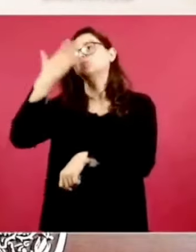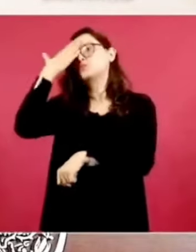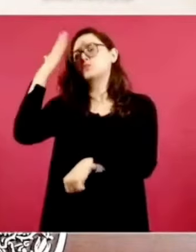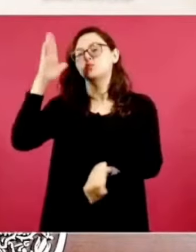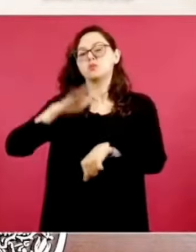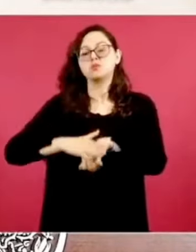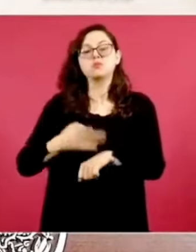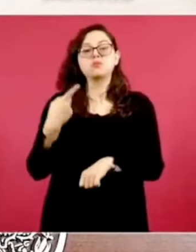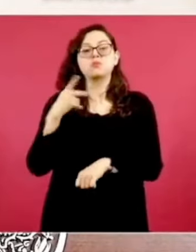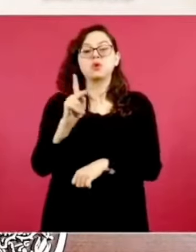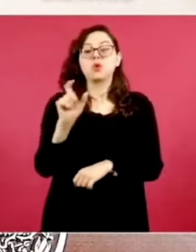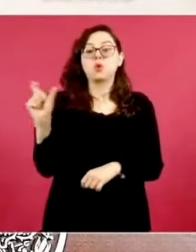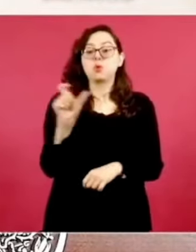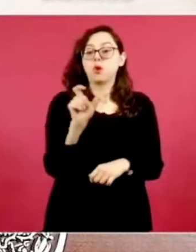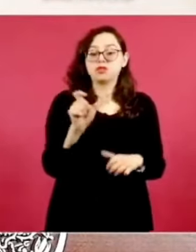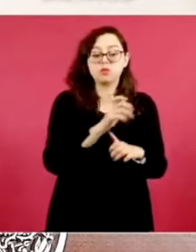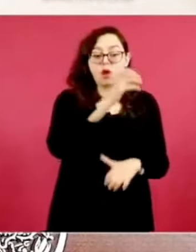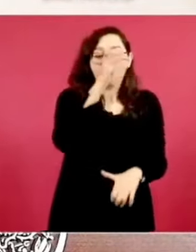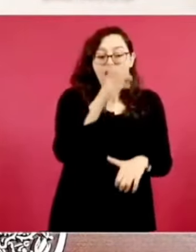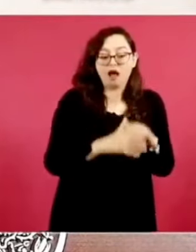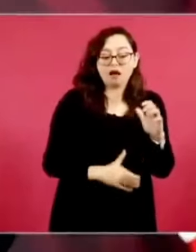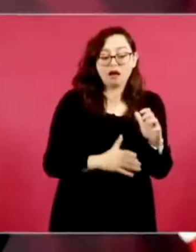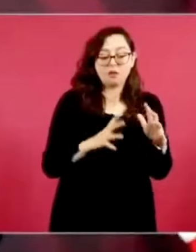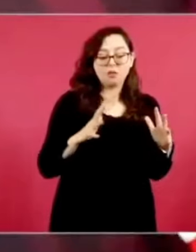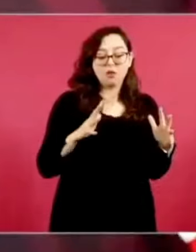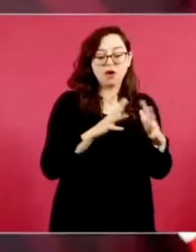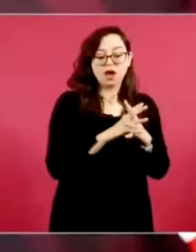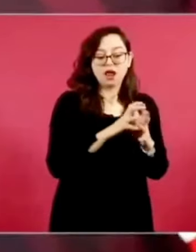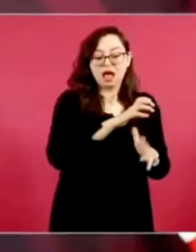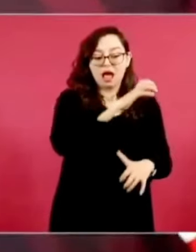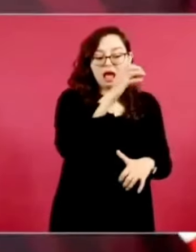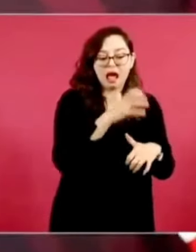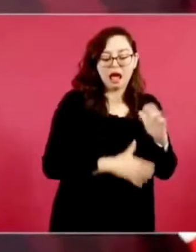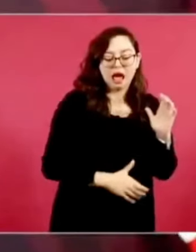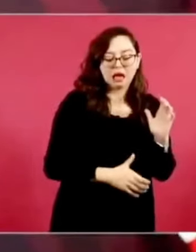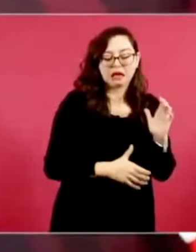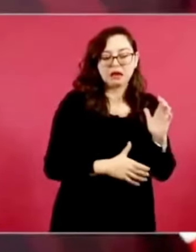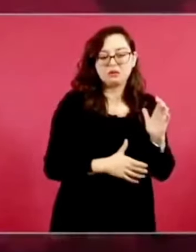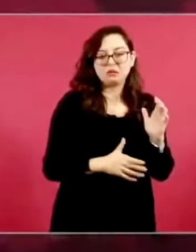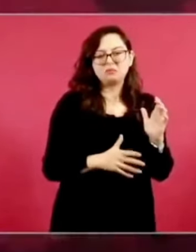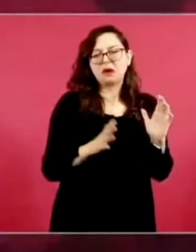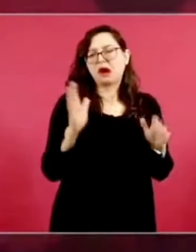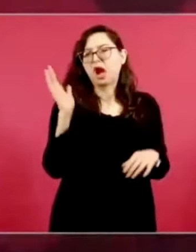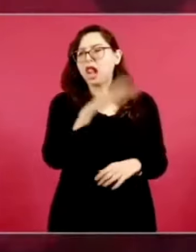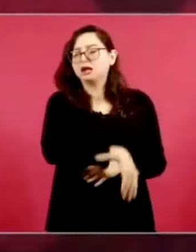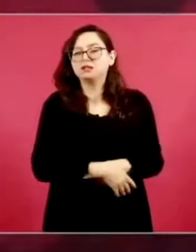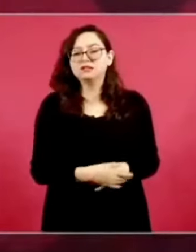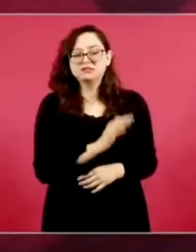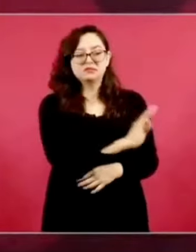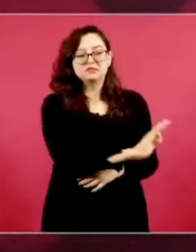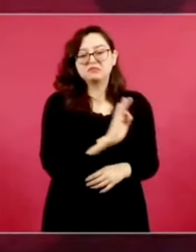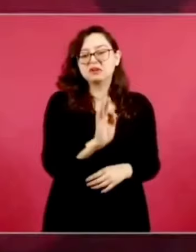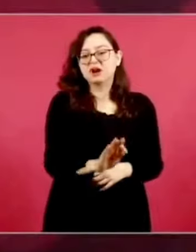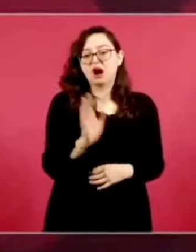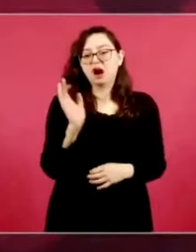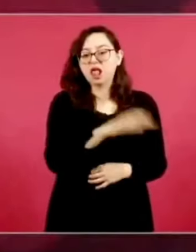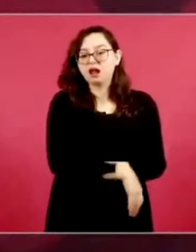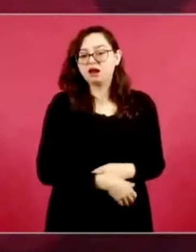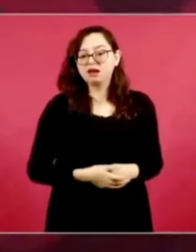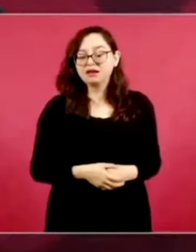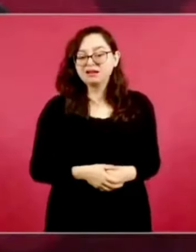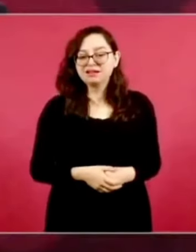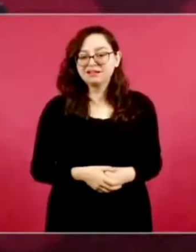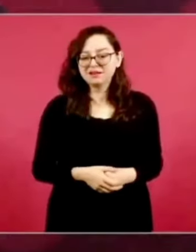porque para los mexicanos es Hidalgo, no Iturbide. Es el que